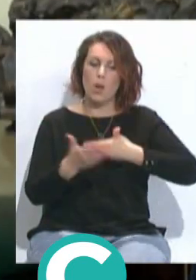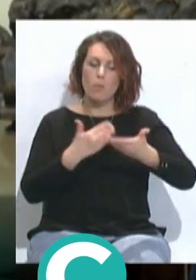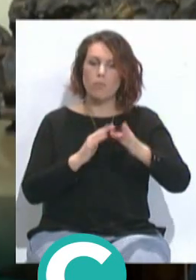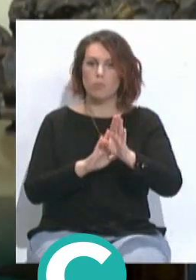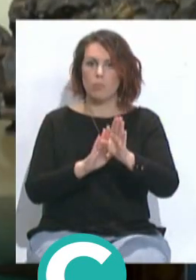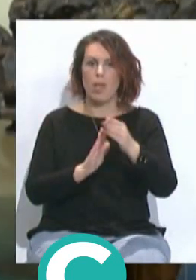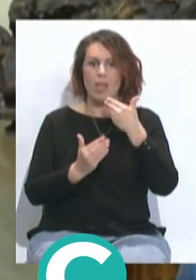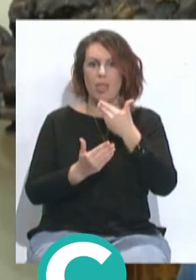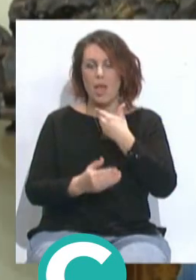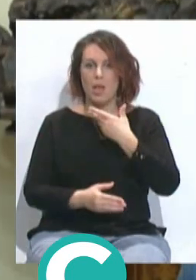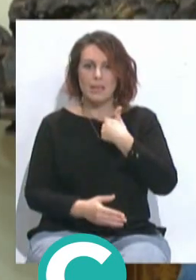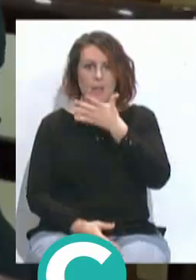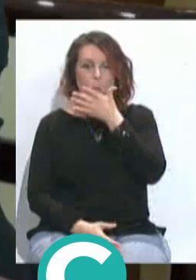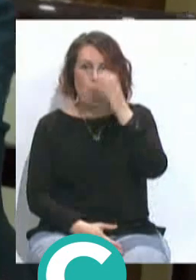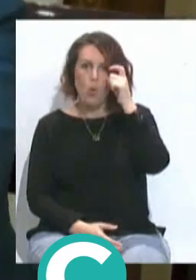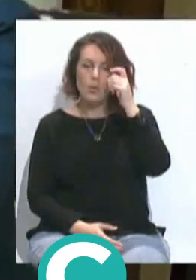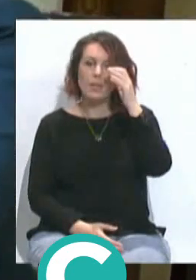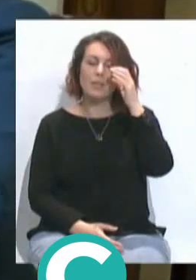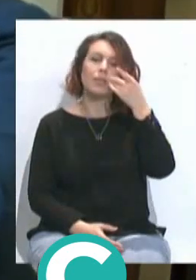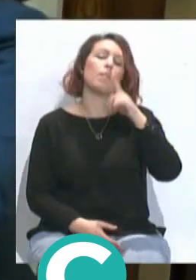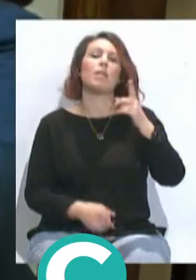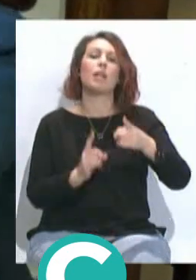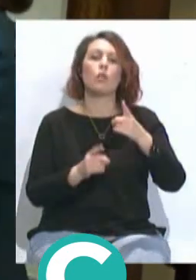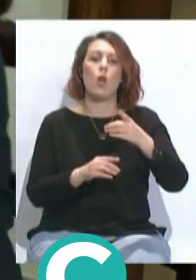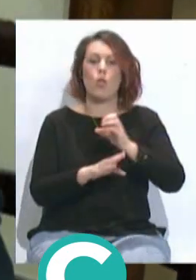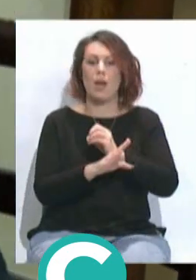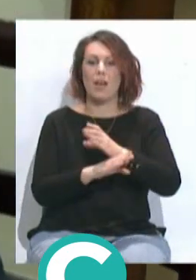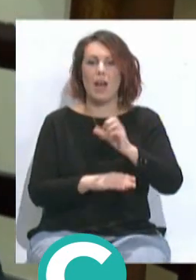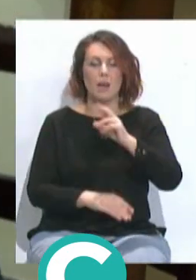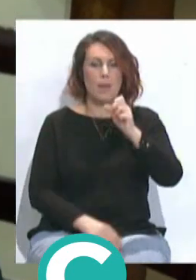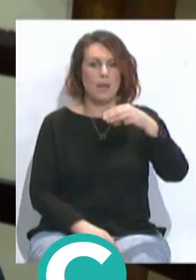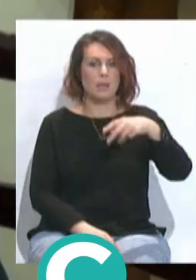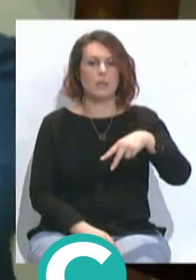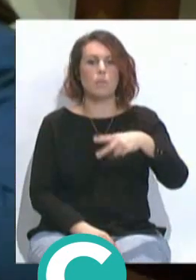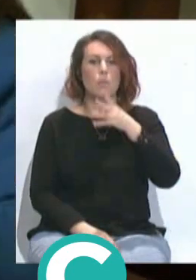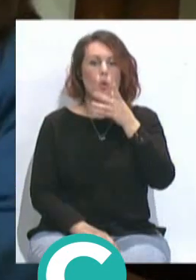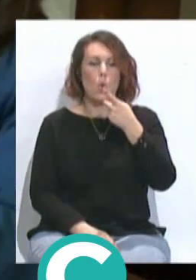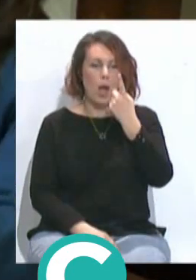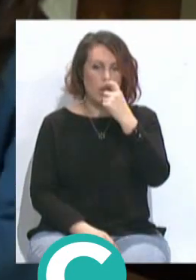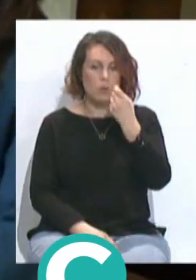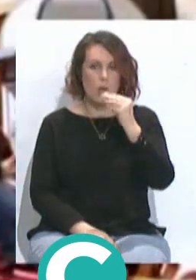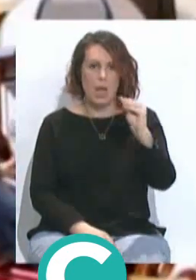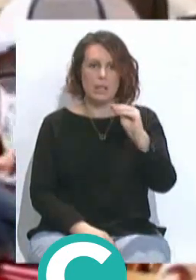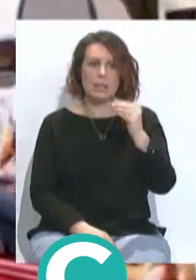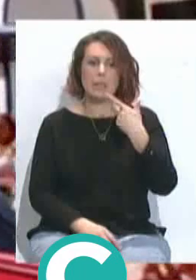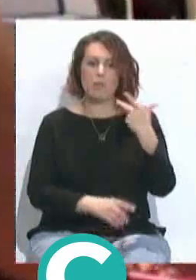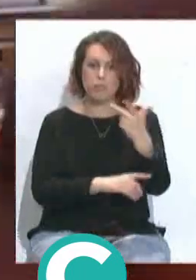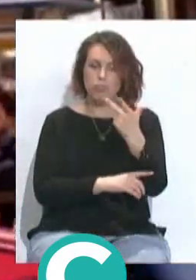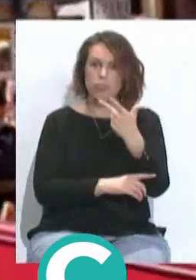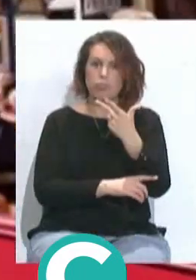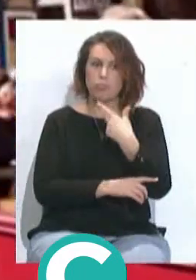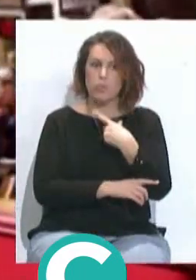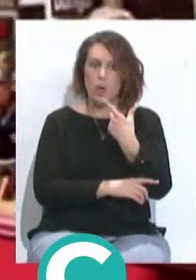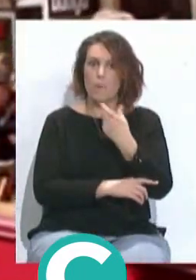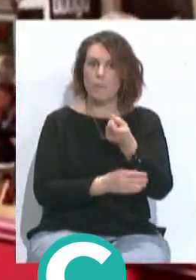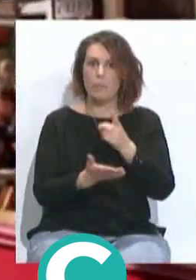a Montes como a la directora de Onda Cádiz y Carmen por hacer posible un año más la retransmisión de la Semana Santa, en ampliar en algunos